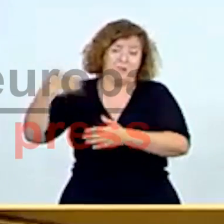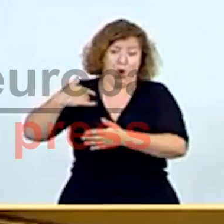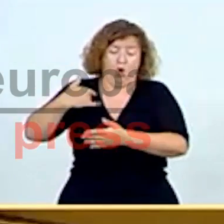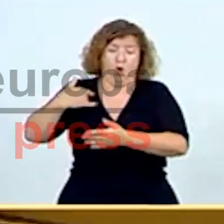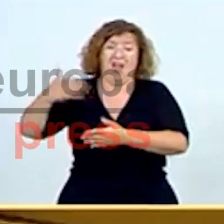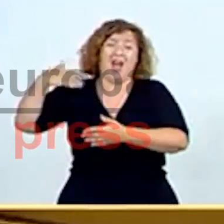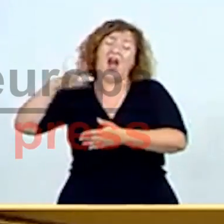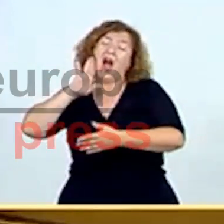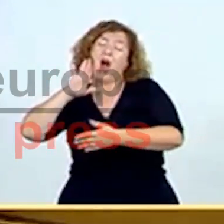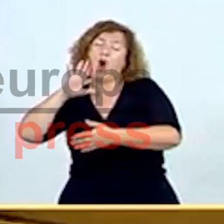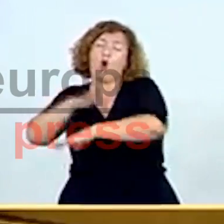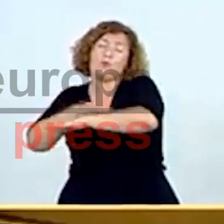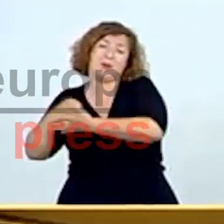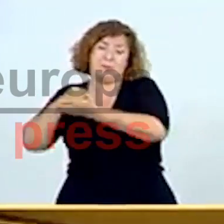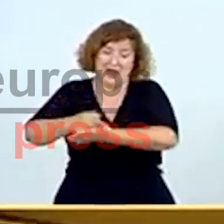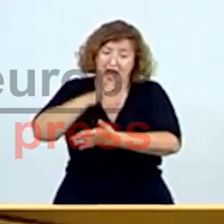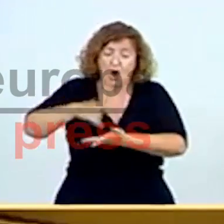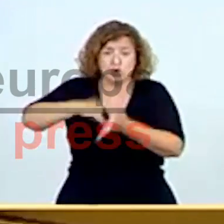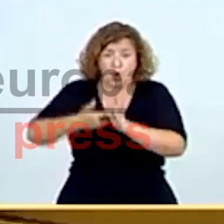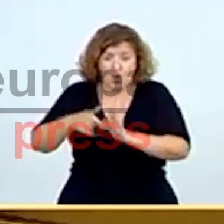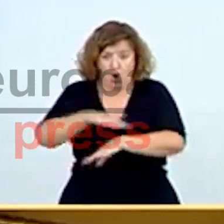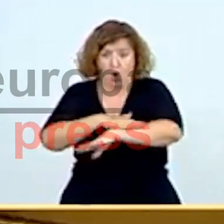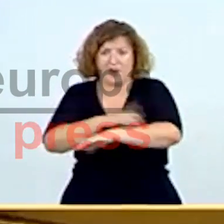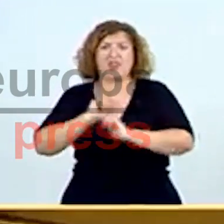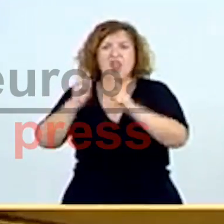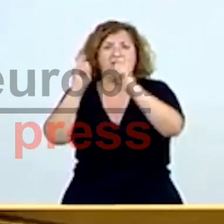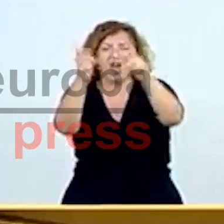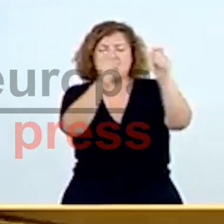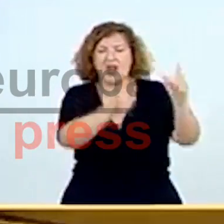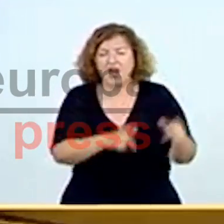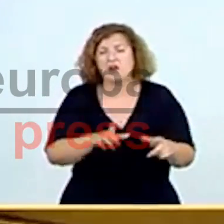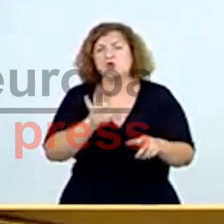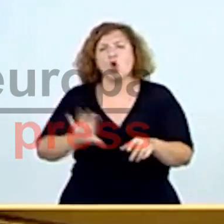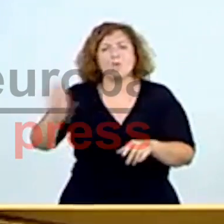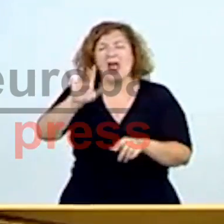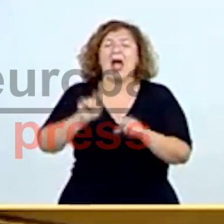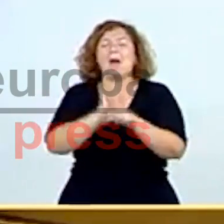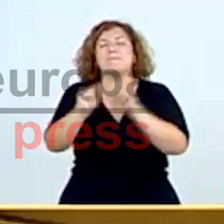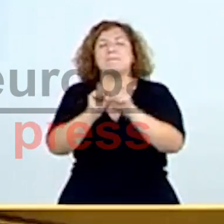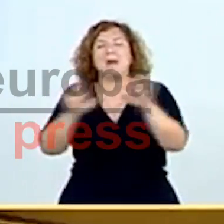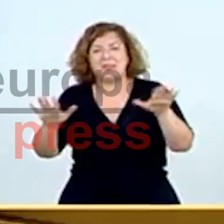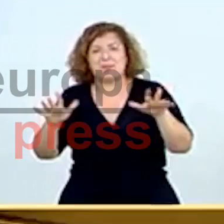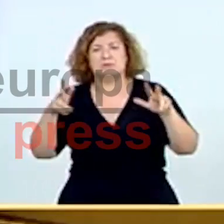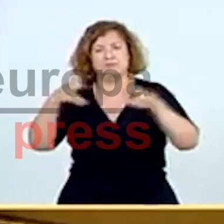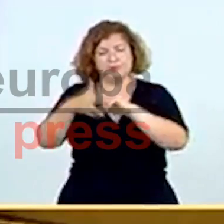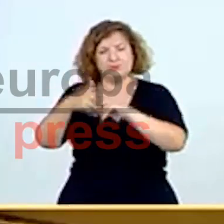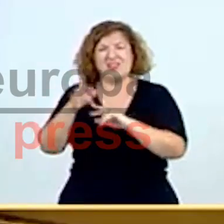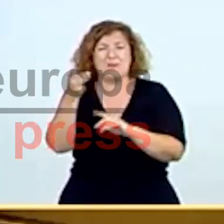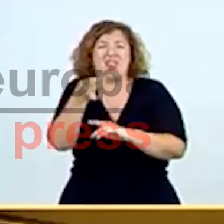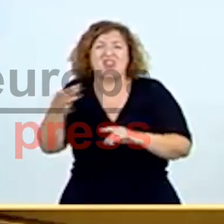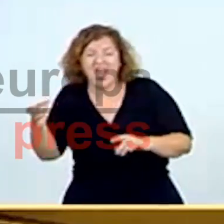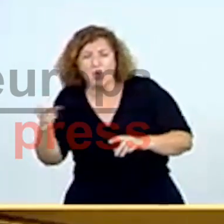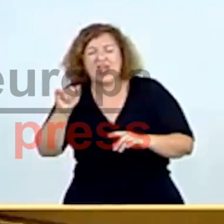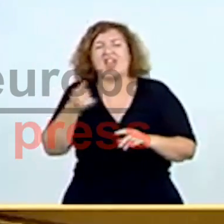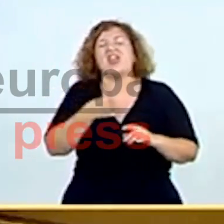soluciona este Gobierno mandándole recursos a las comunidades autónomas para que la pandemia no tenga efecto en términos de deuda o en